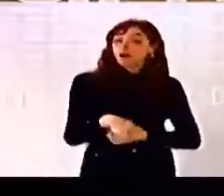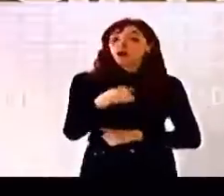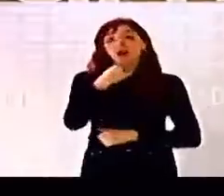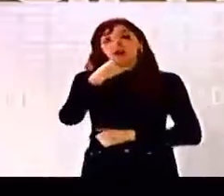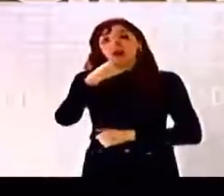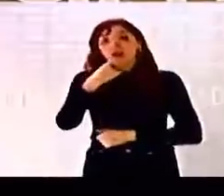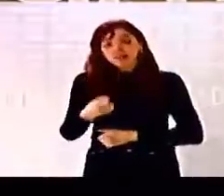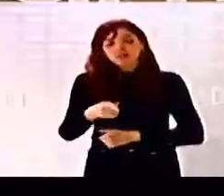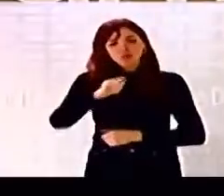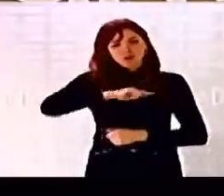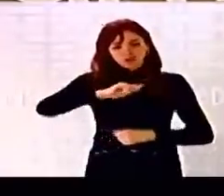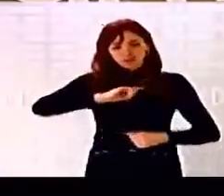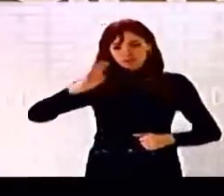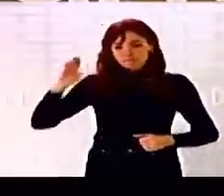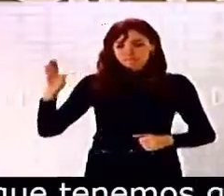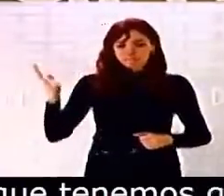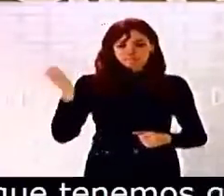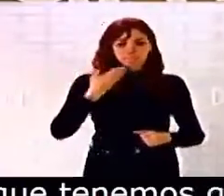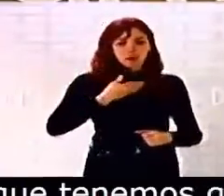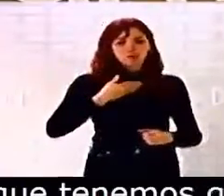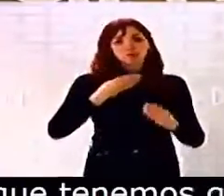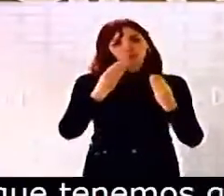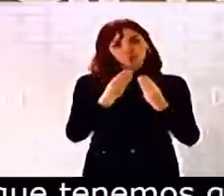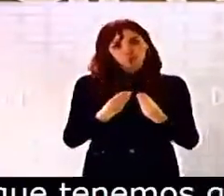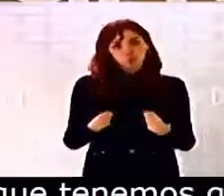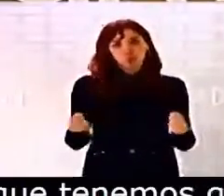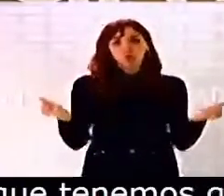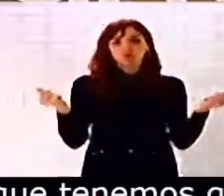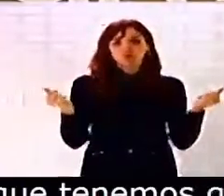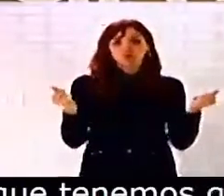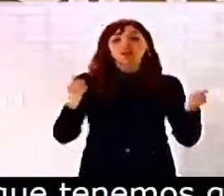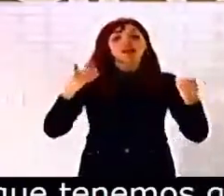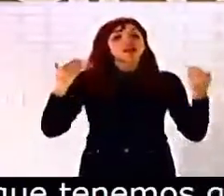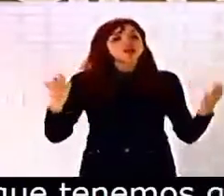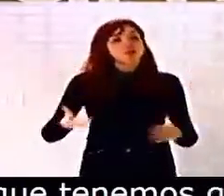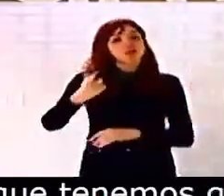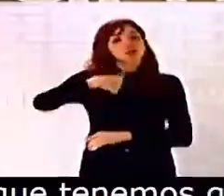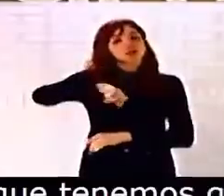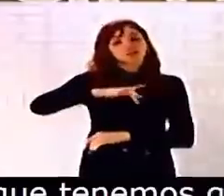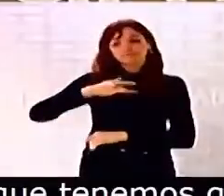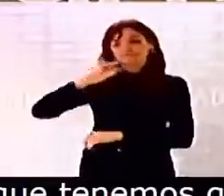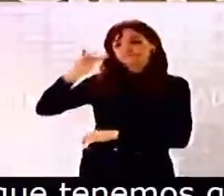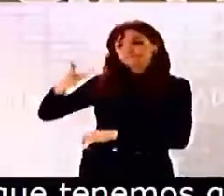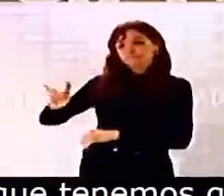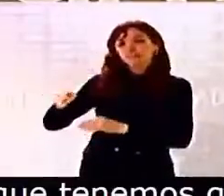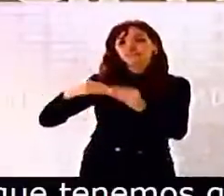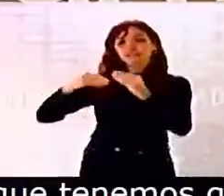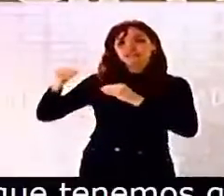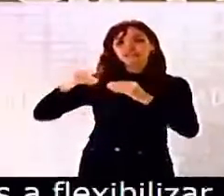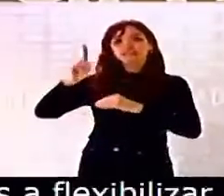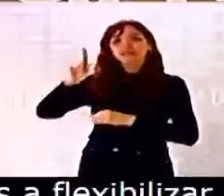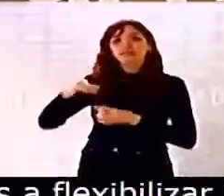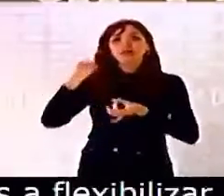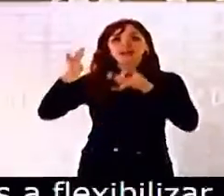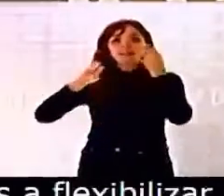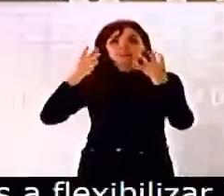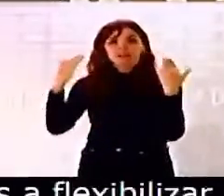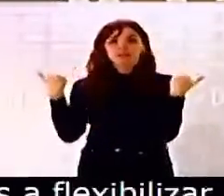los efectos de la pandemia. Por lo tanto, vamos a flexibilizar la actividad deportiva.